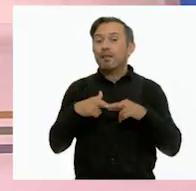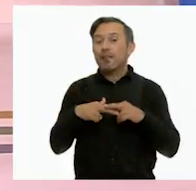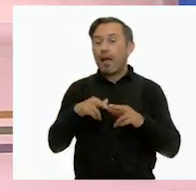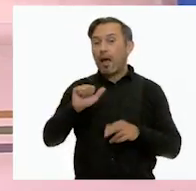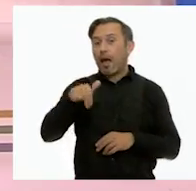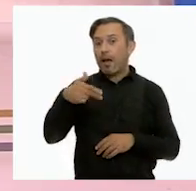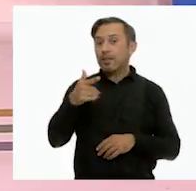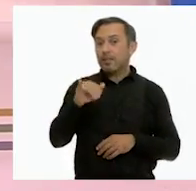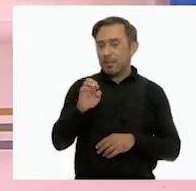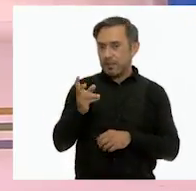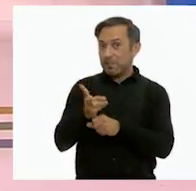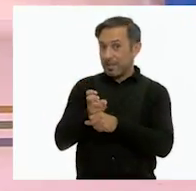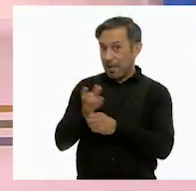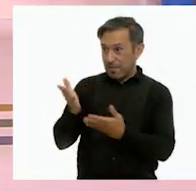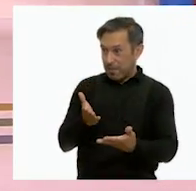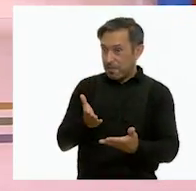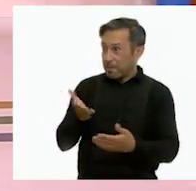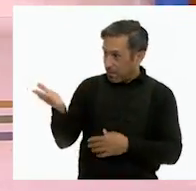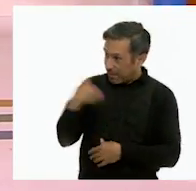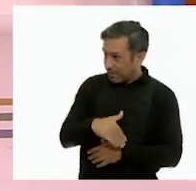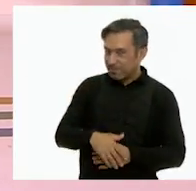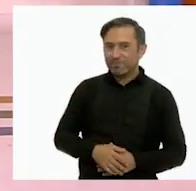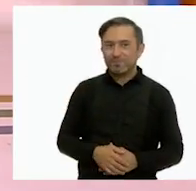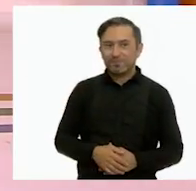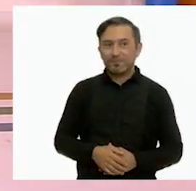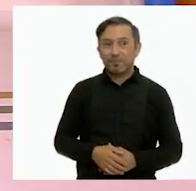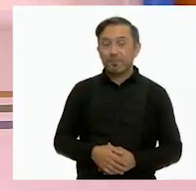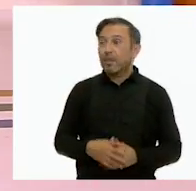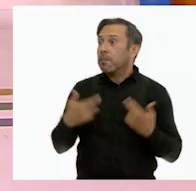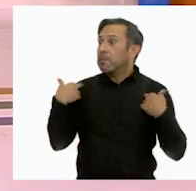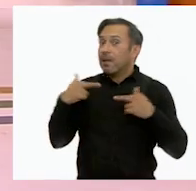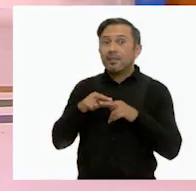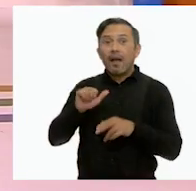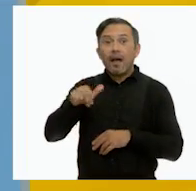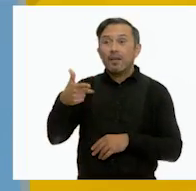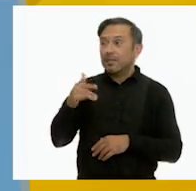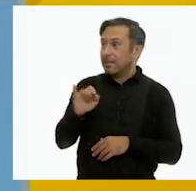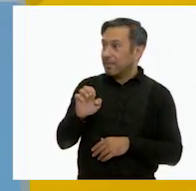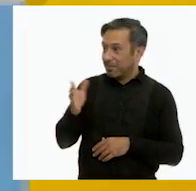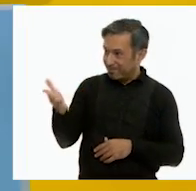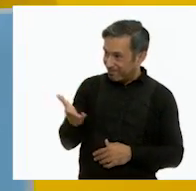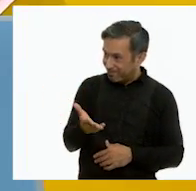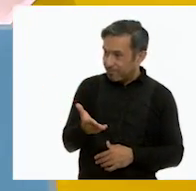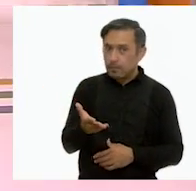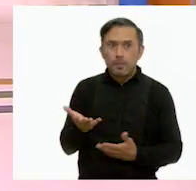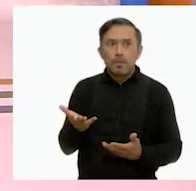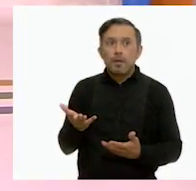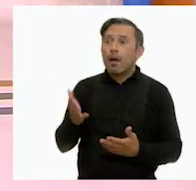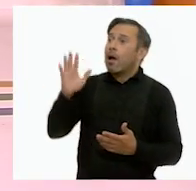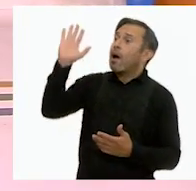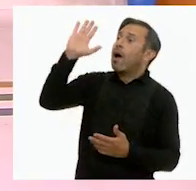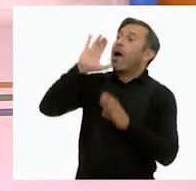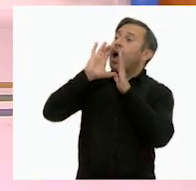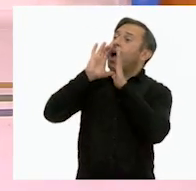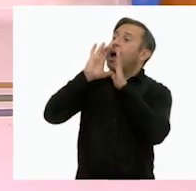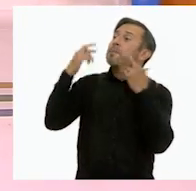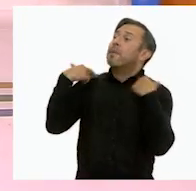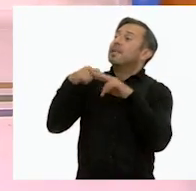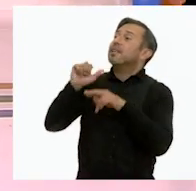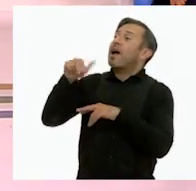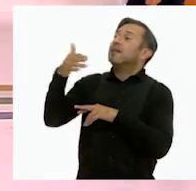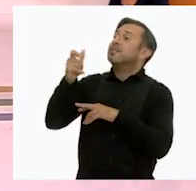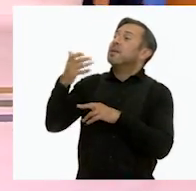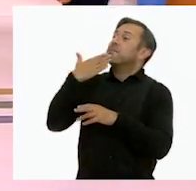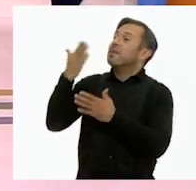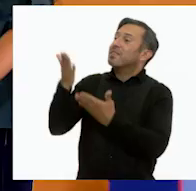Angie. ¡Maestra Angie! ¡Maestra Angie! ¡Maestra Angie! ¡Bienvenida!